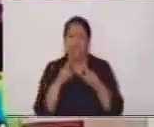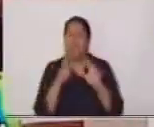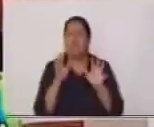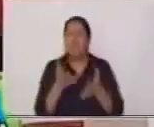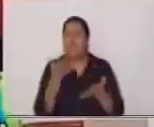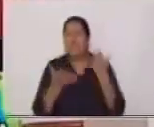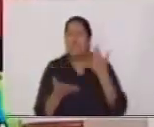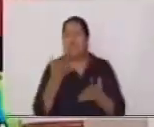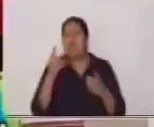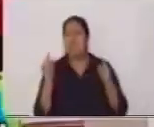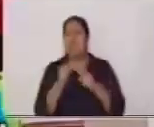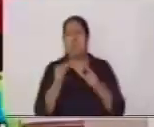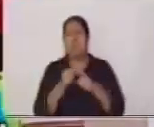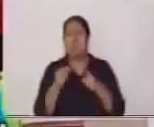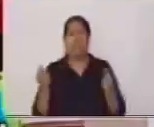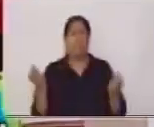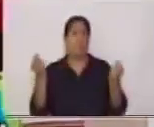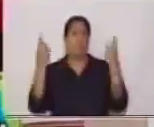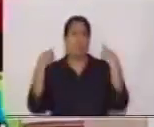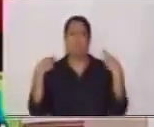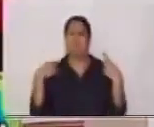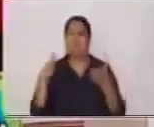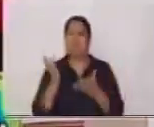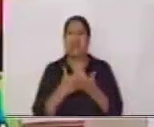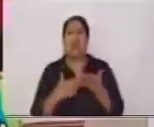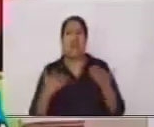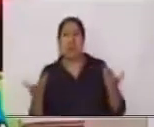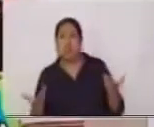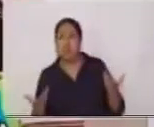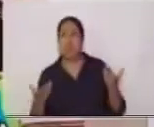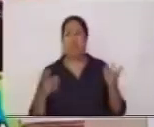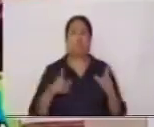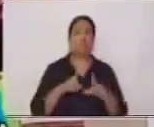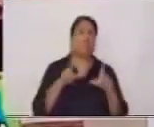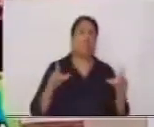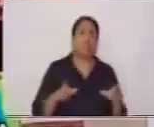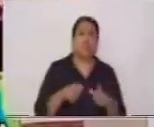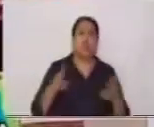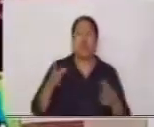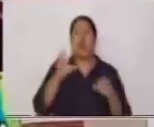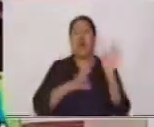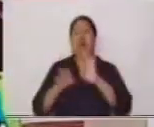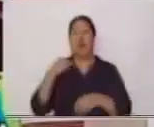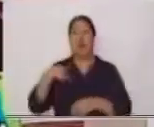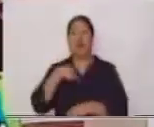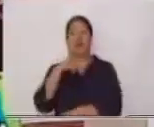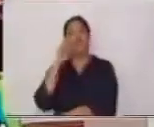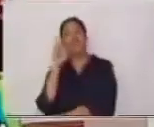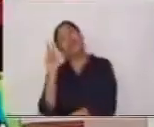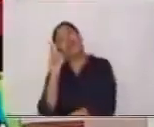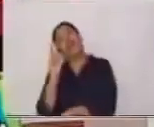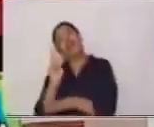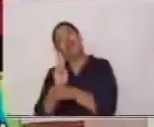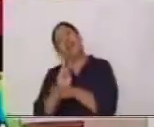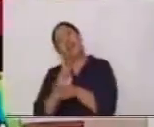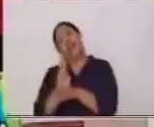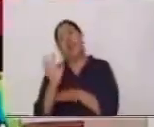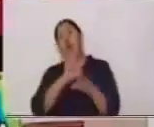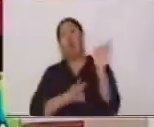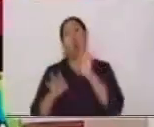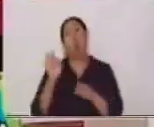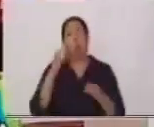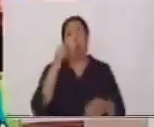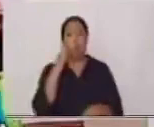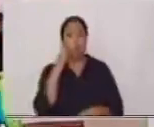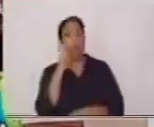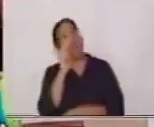vez escuché en la televisión, en alguna serie, o cuando mamá estaba viendo la novela, o papá estaba viendo algún partido de fútbol,